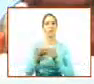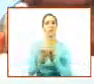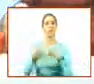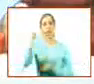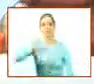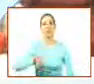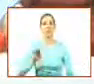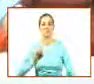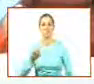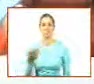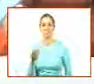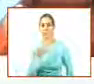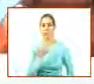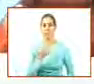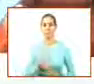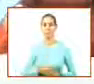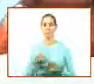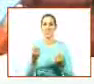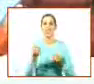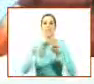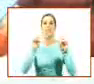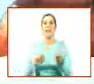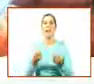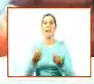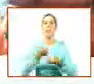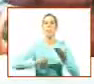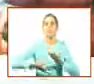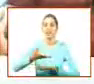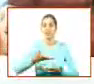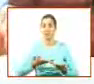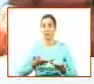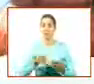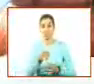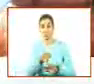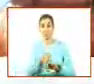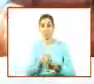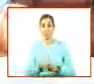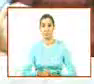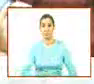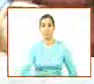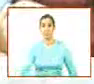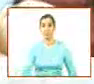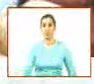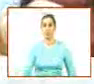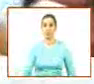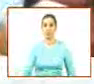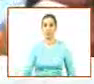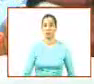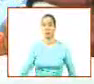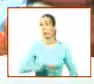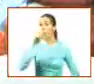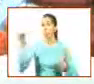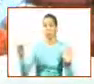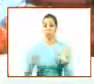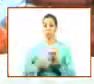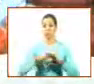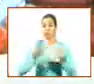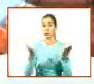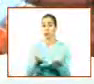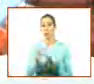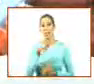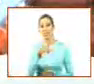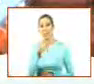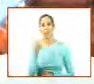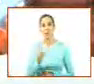humana. Él dice que las tendencias, que ya la tendencia globalizante es irreversible y que eso es un hecho con